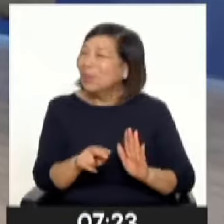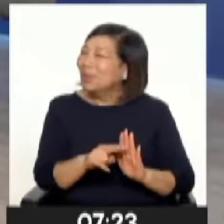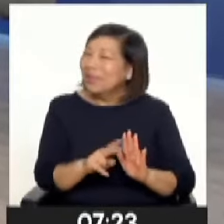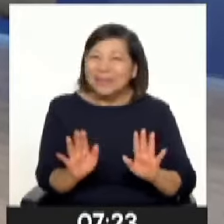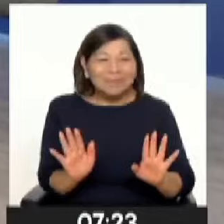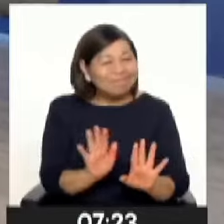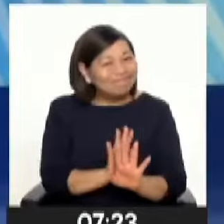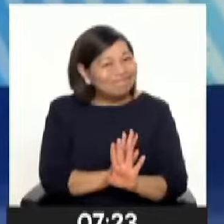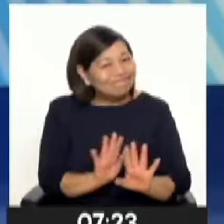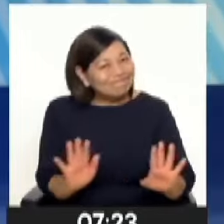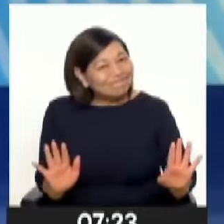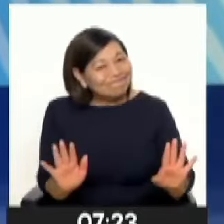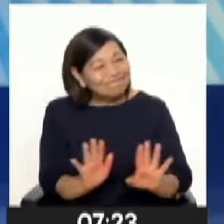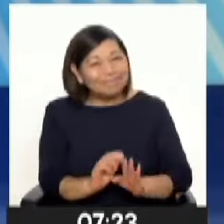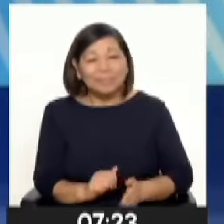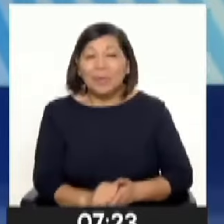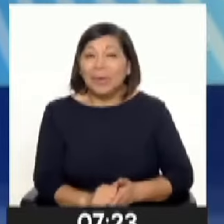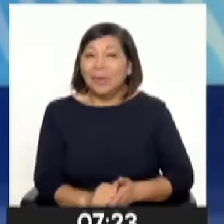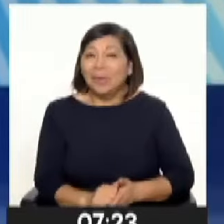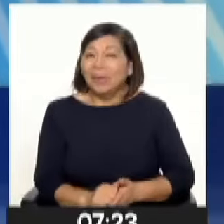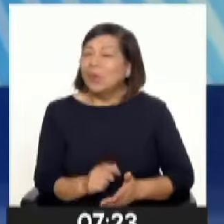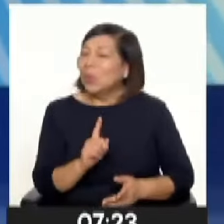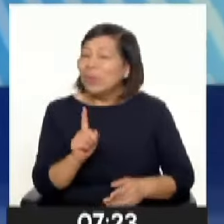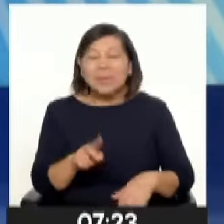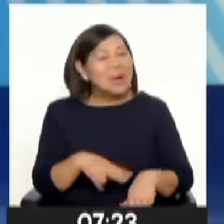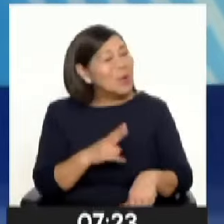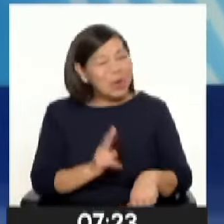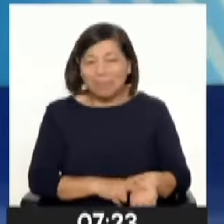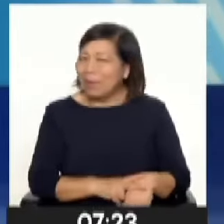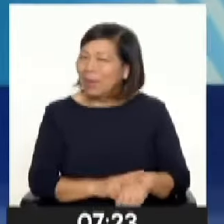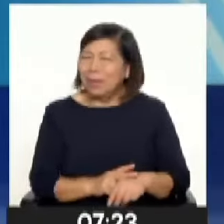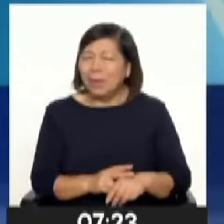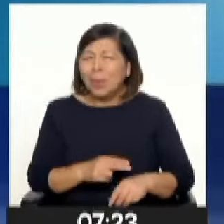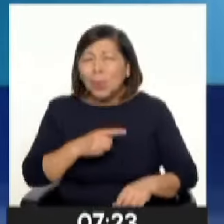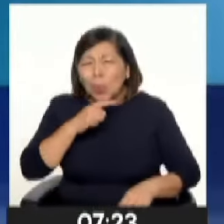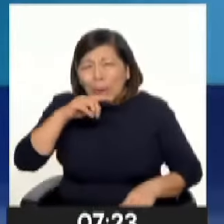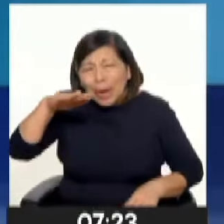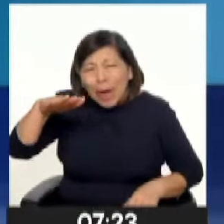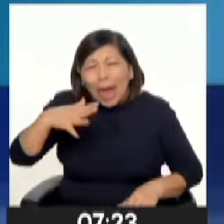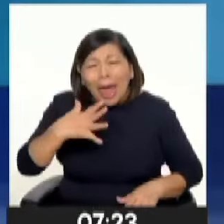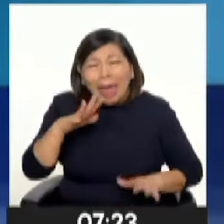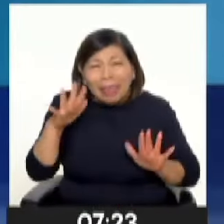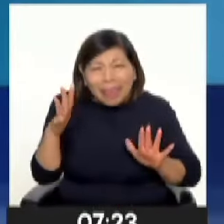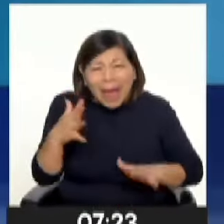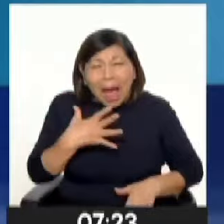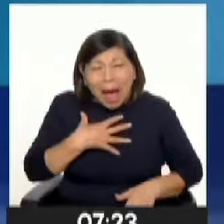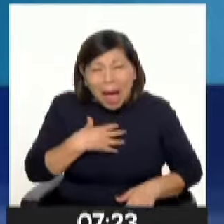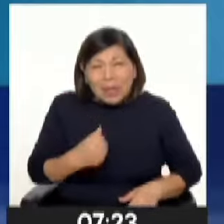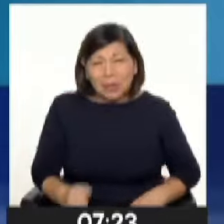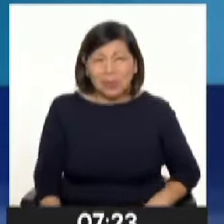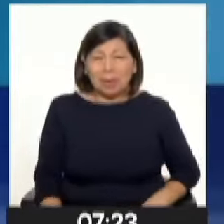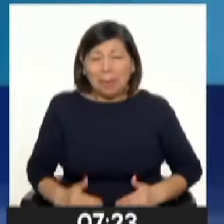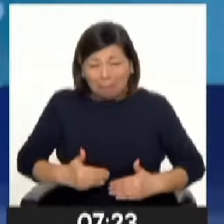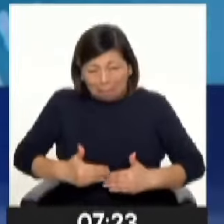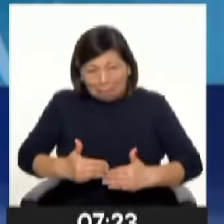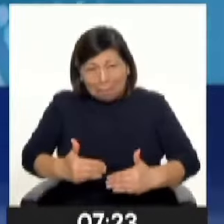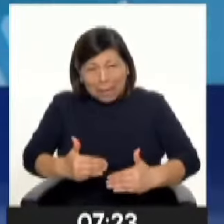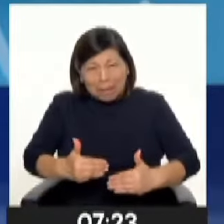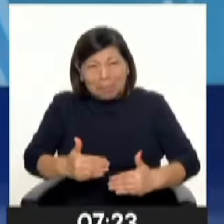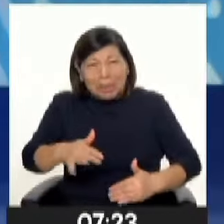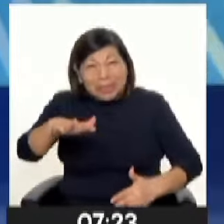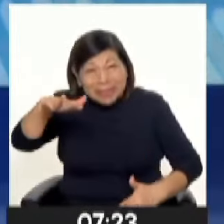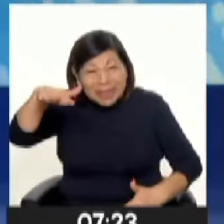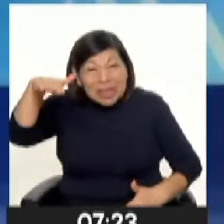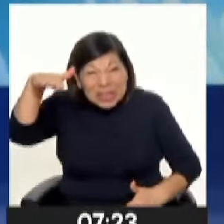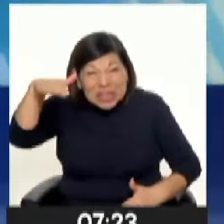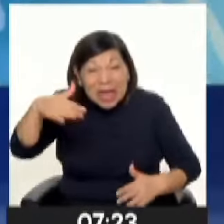esto. O sea, no, esto no es normal. O sea, que una niña de 10 años se embarace